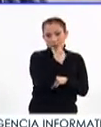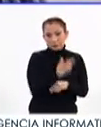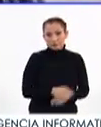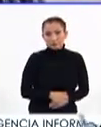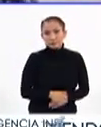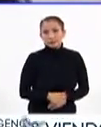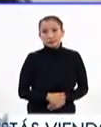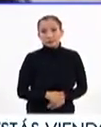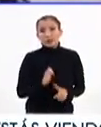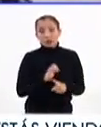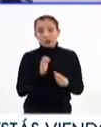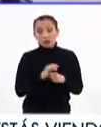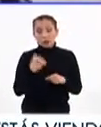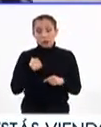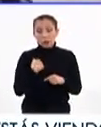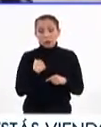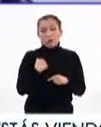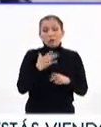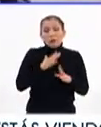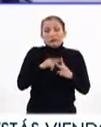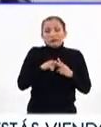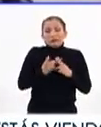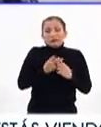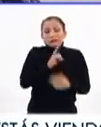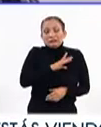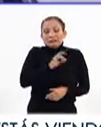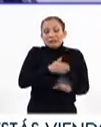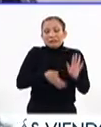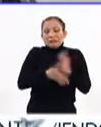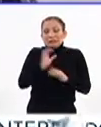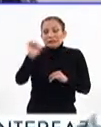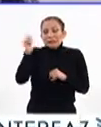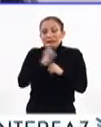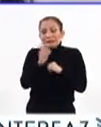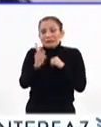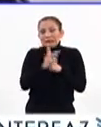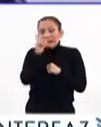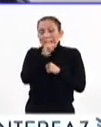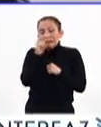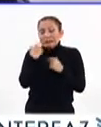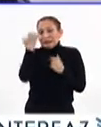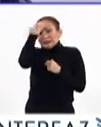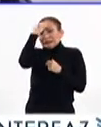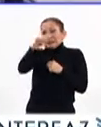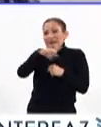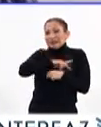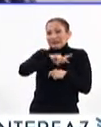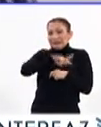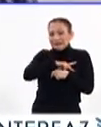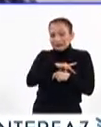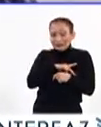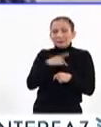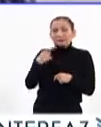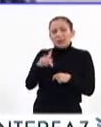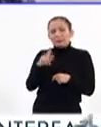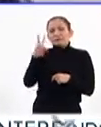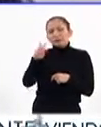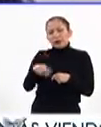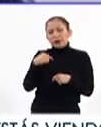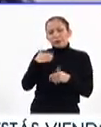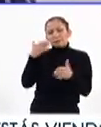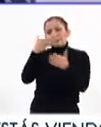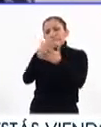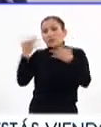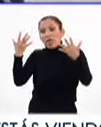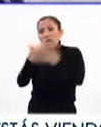Entonces, en un principio sí tenía un miedo al ir a otro país con una lengua completamente diferente, pero realmente te